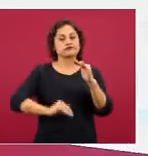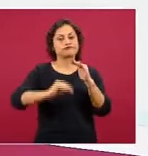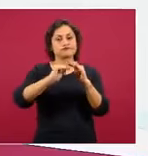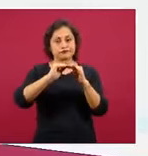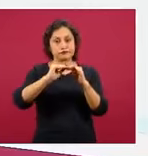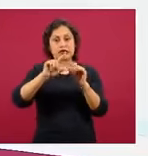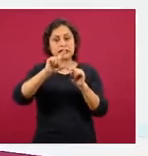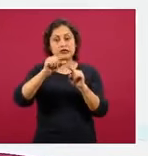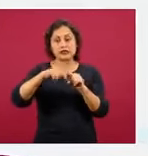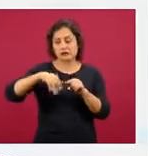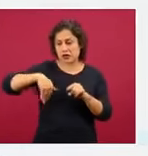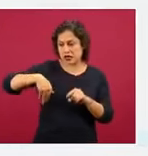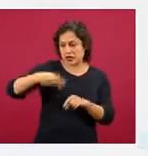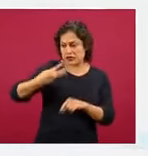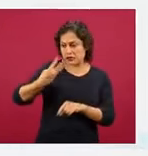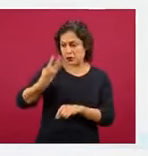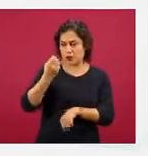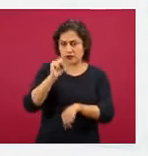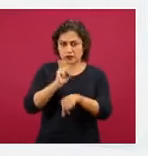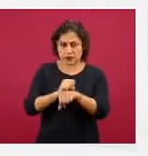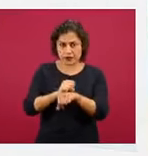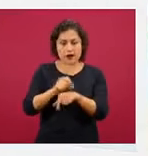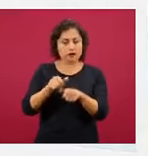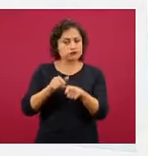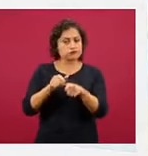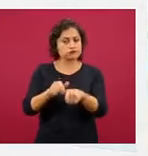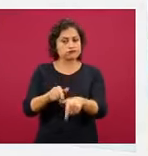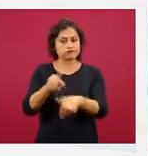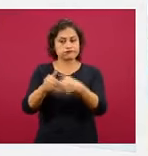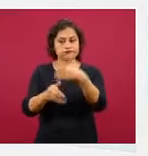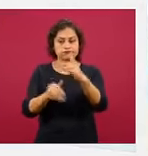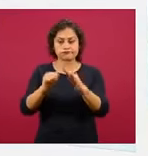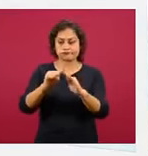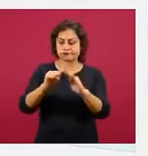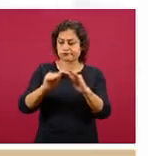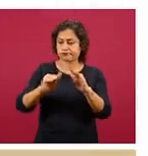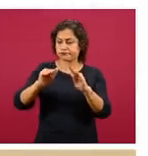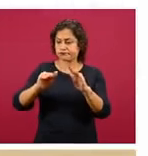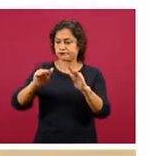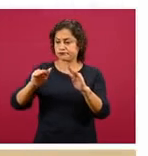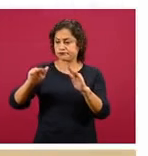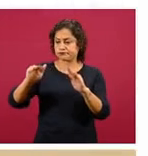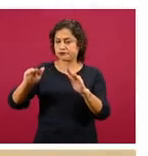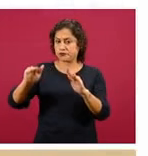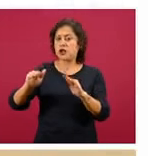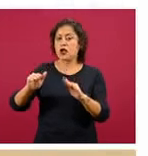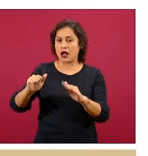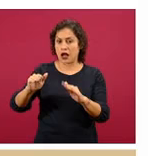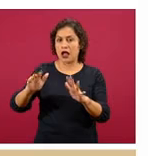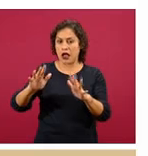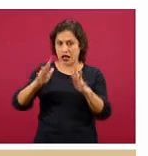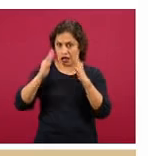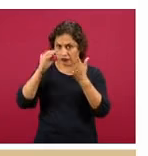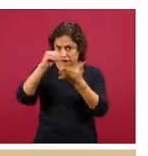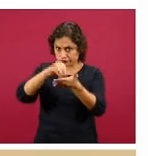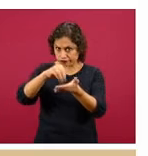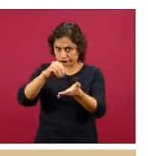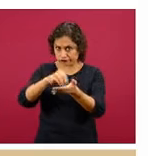últimas semanas, 3-4 semanas, ha estado prácticamente en el mismo nivel, superior todavía de exceso, con un